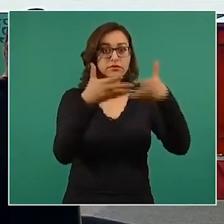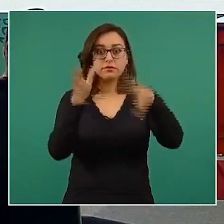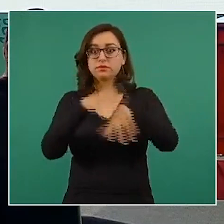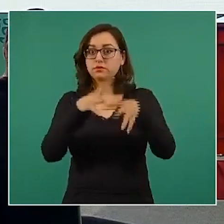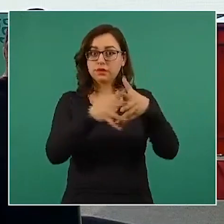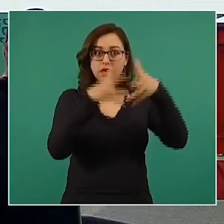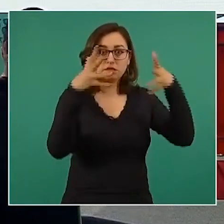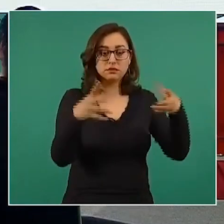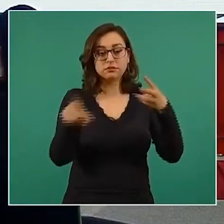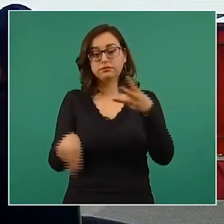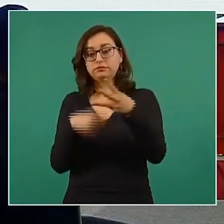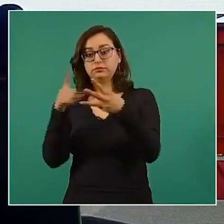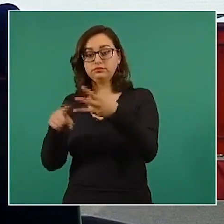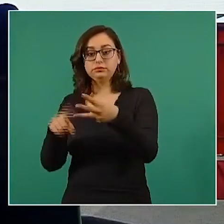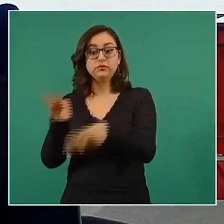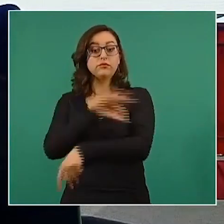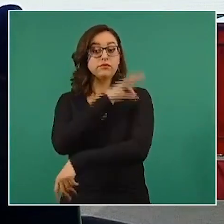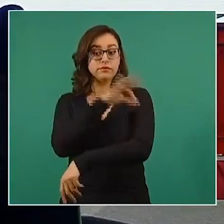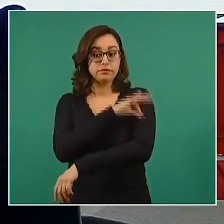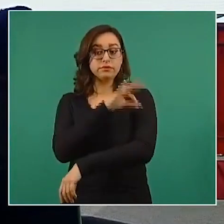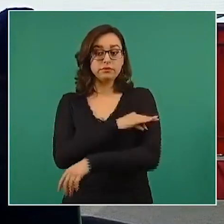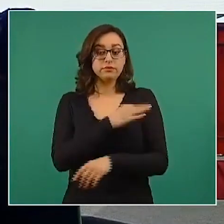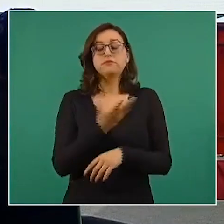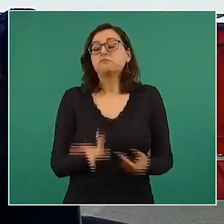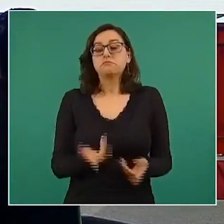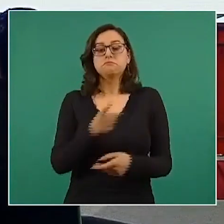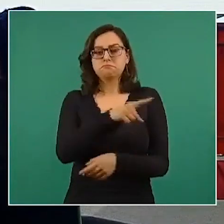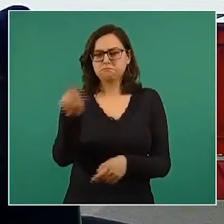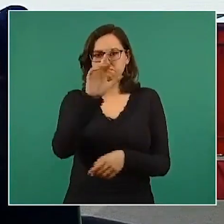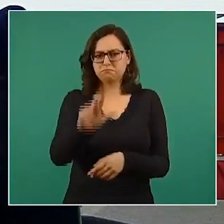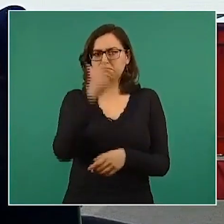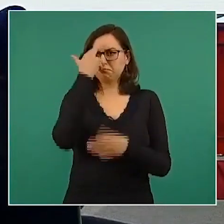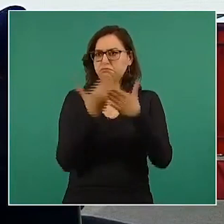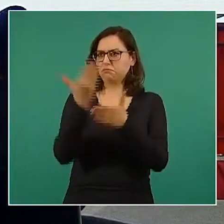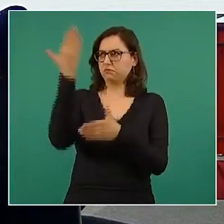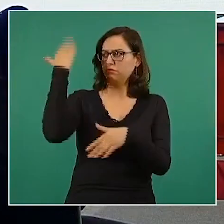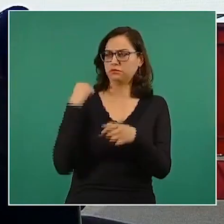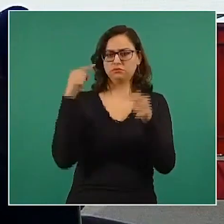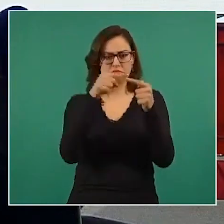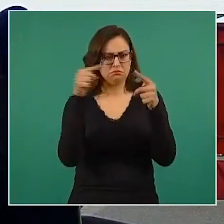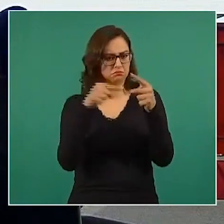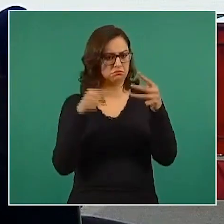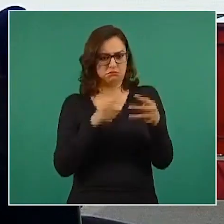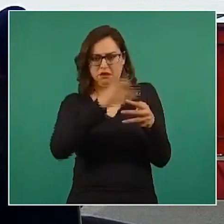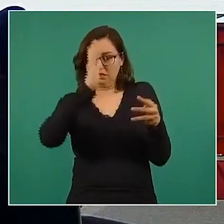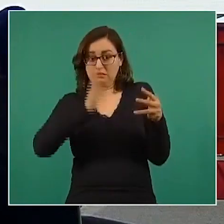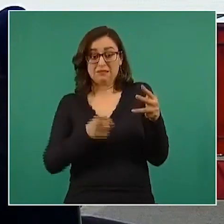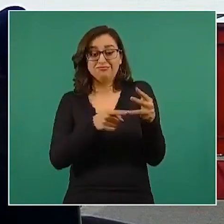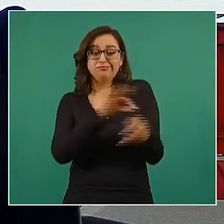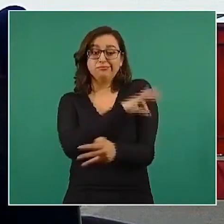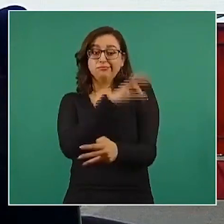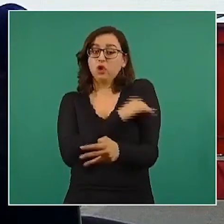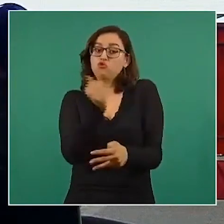las vacunas, ya hablábamos de que ese sería el tercer pilar cuando llegara, porque todas y todos teníamos la esperanza